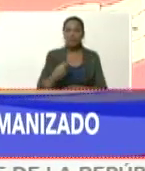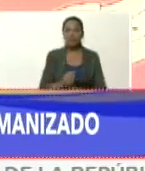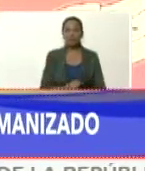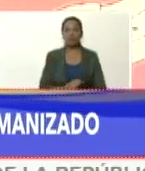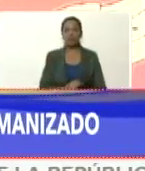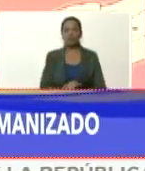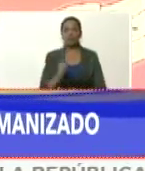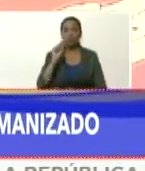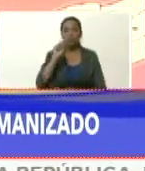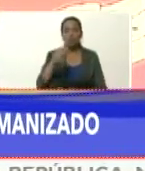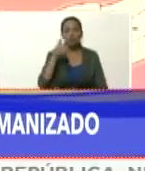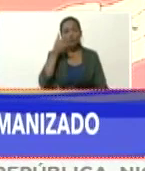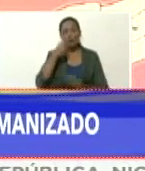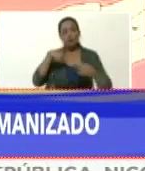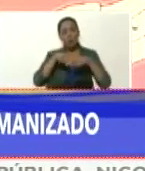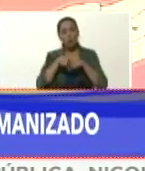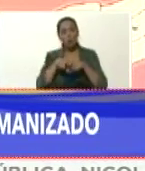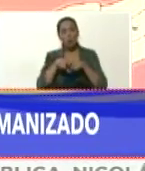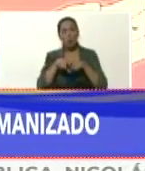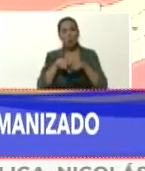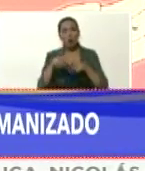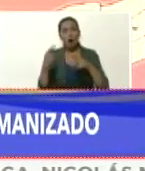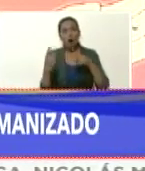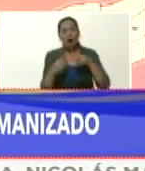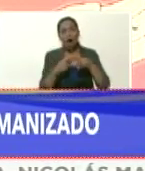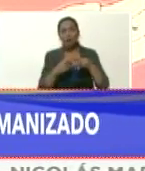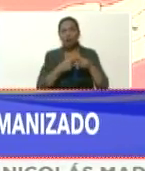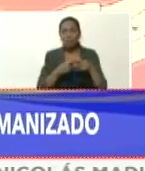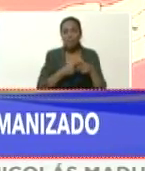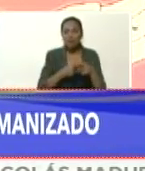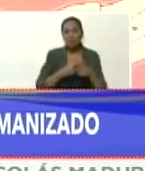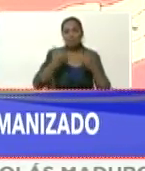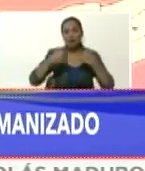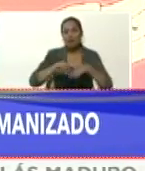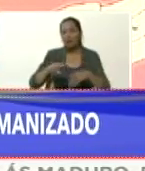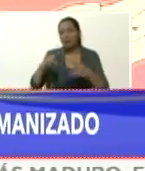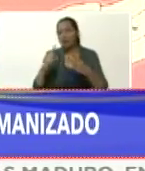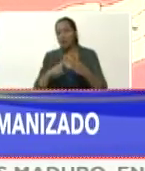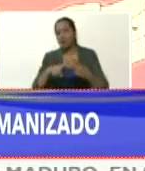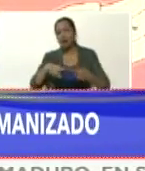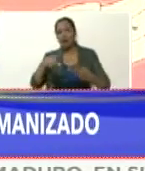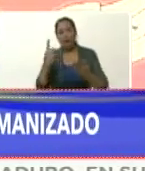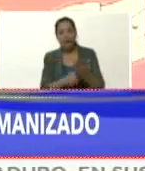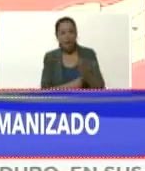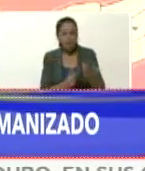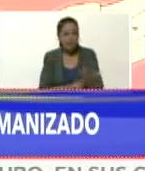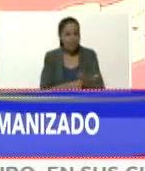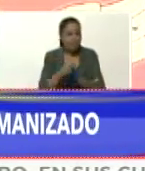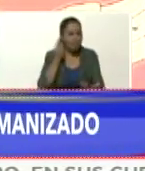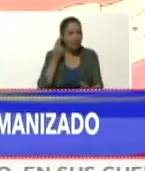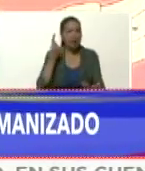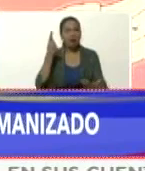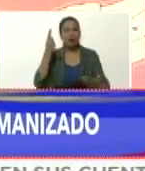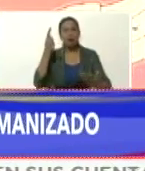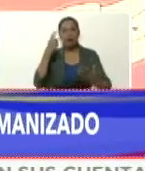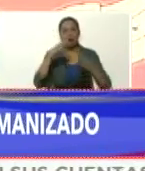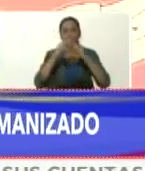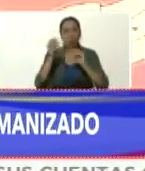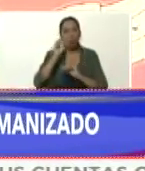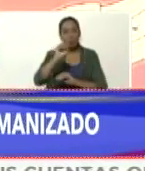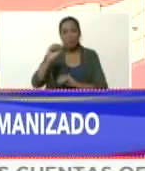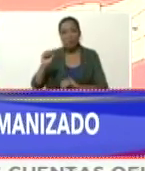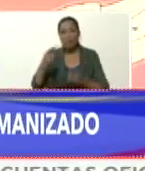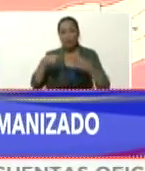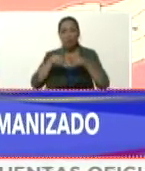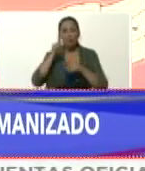tóquele la llamada a su prima, a su hija, a su hermana, a quien tenga que tocarle